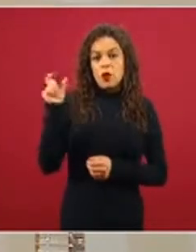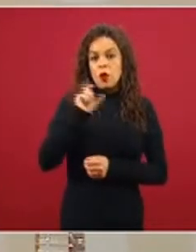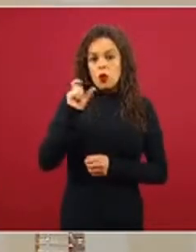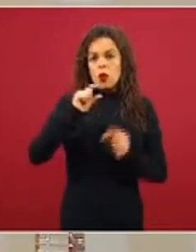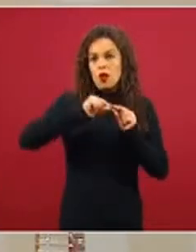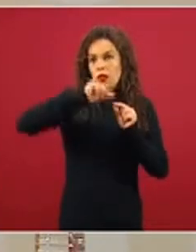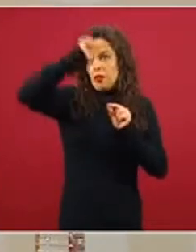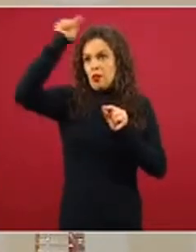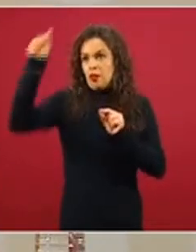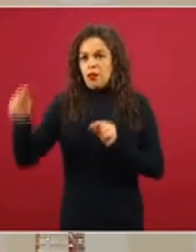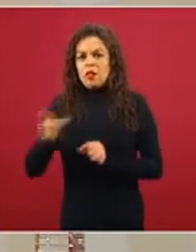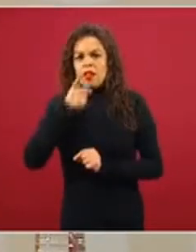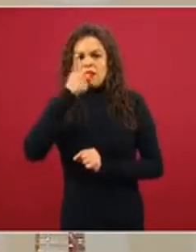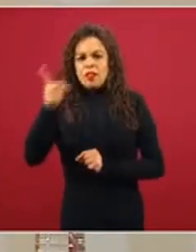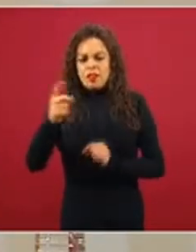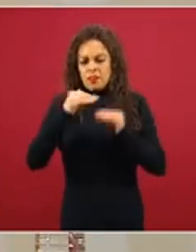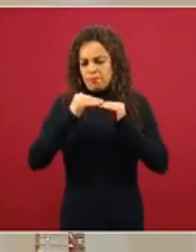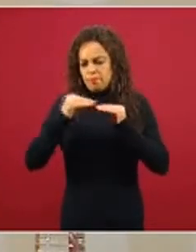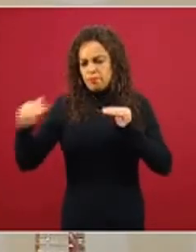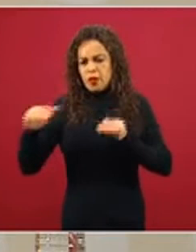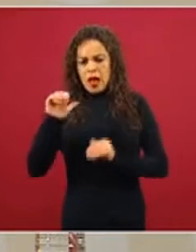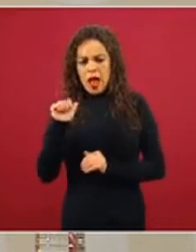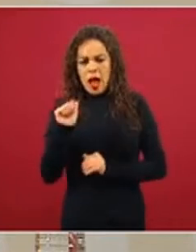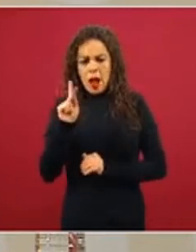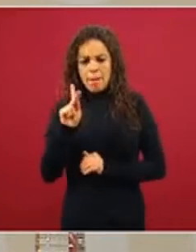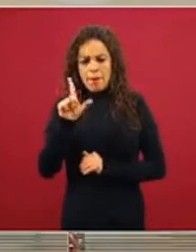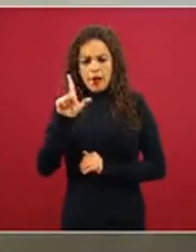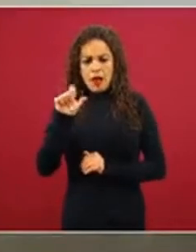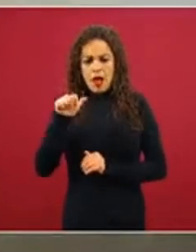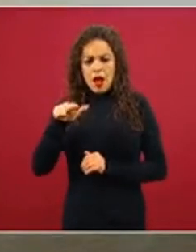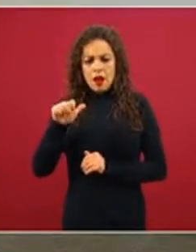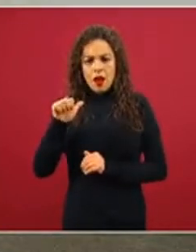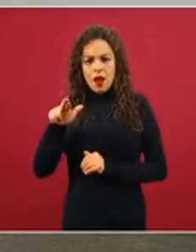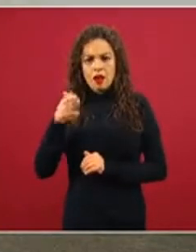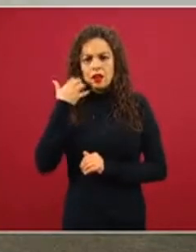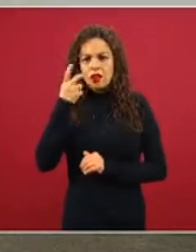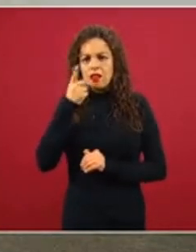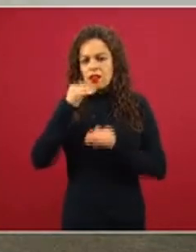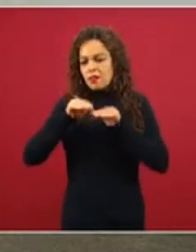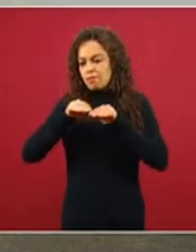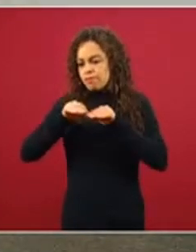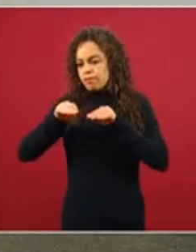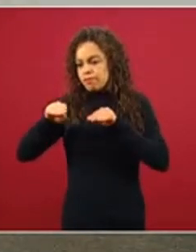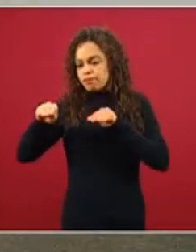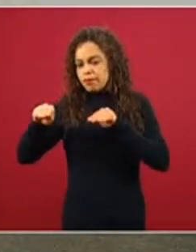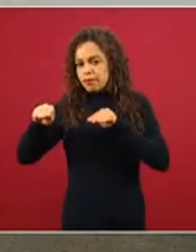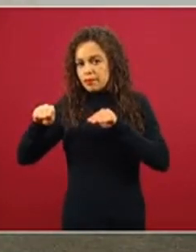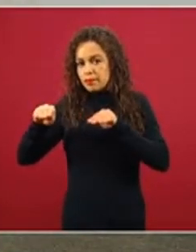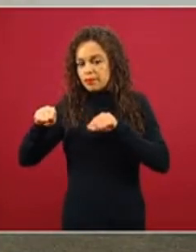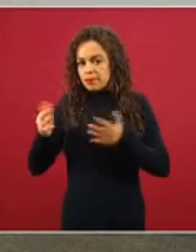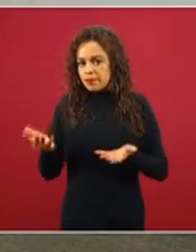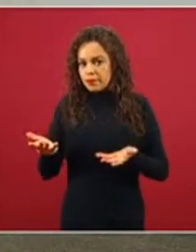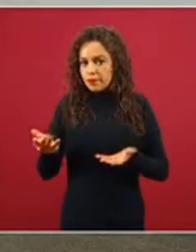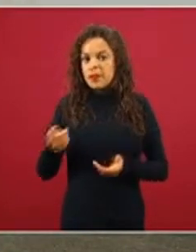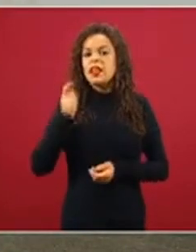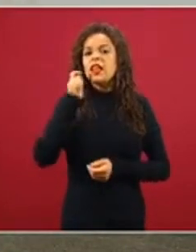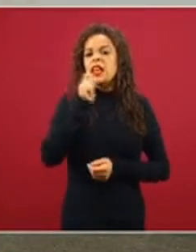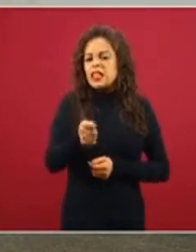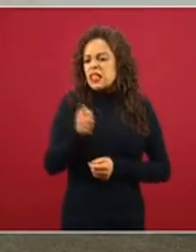vez que exista una legítima duda al respecto. No quiere decir ni la ausencia de